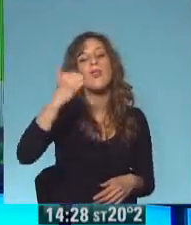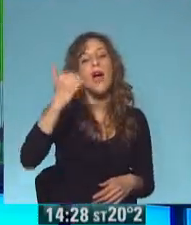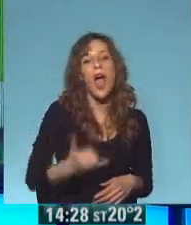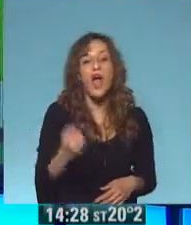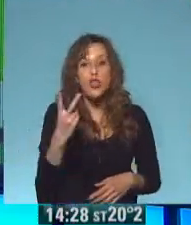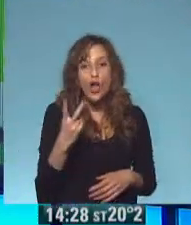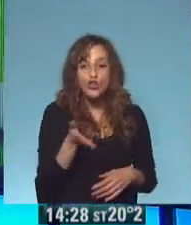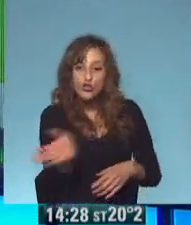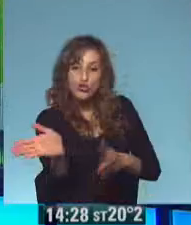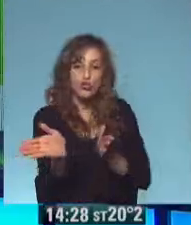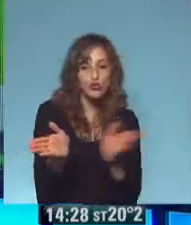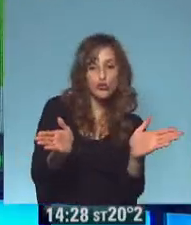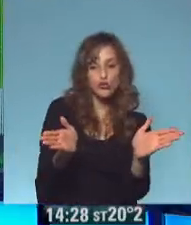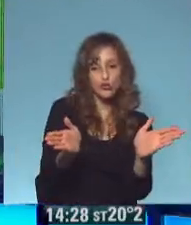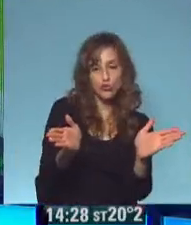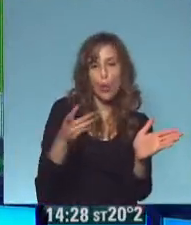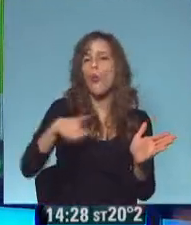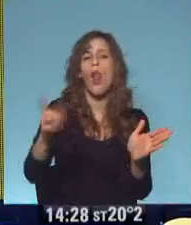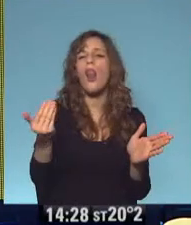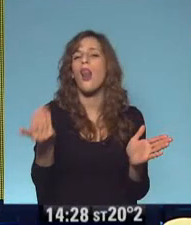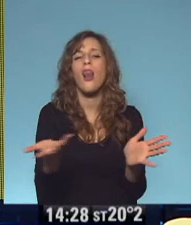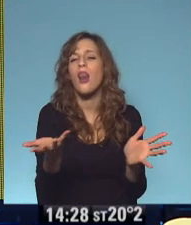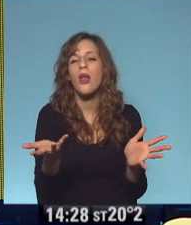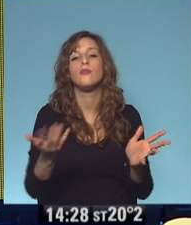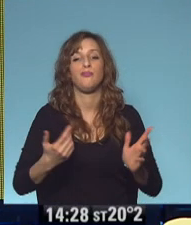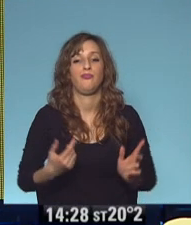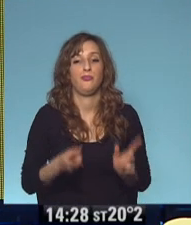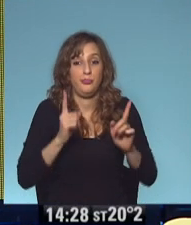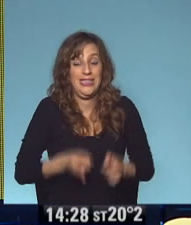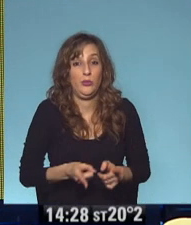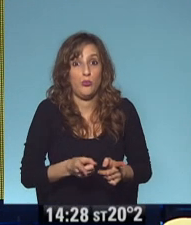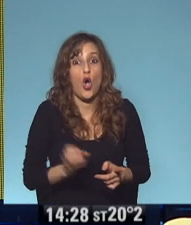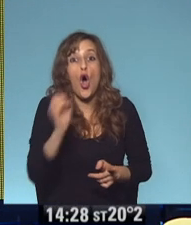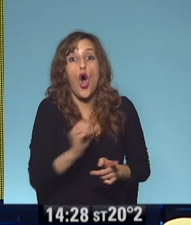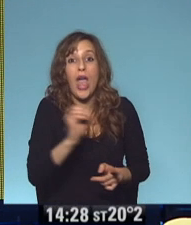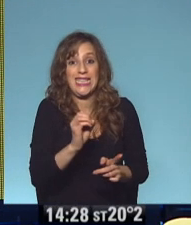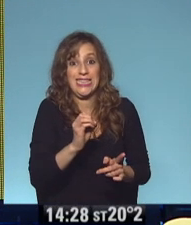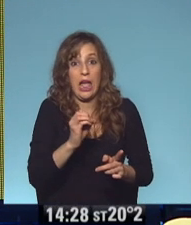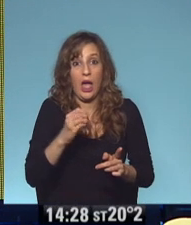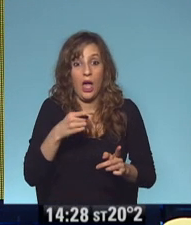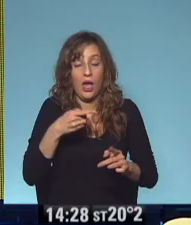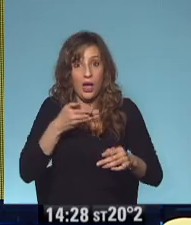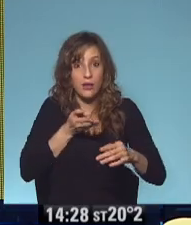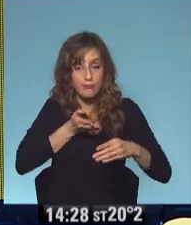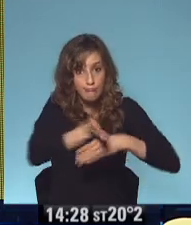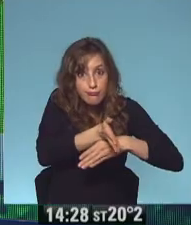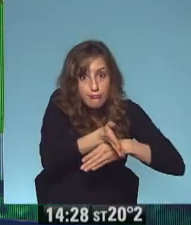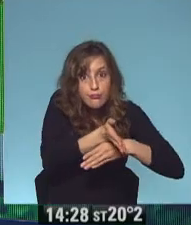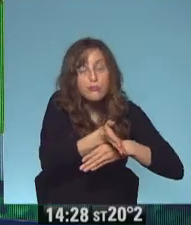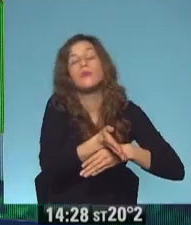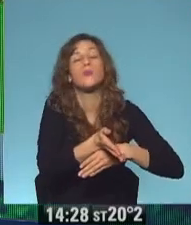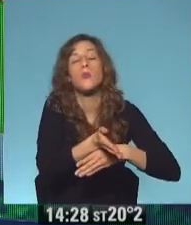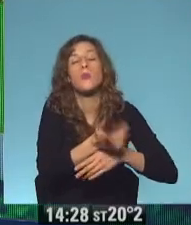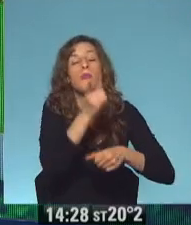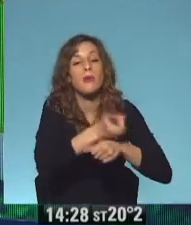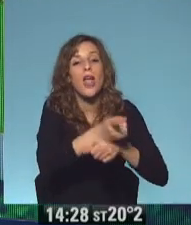doblar para este lado. Ese, pará. Mirando de la entrada oeste, la entrada este. Vos dijiste... doblo para este lado. Dijiste, sí. Primero dijiste camino para adelante, que